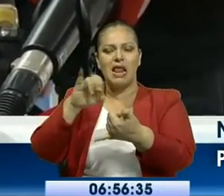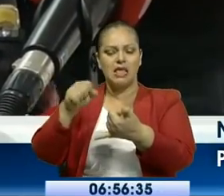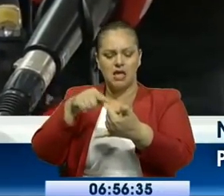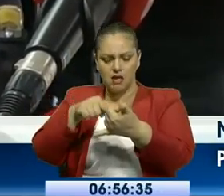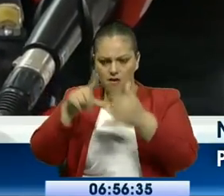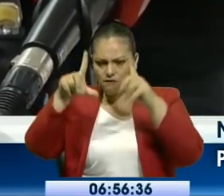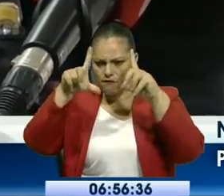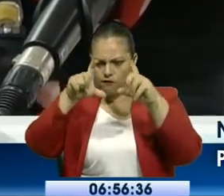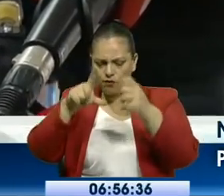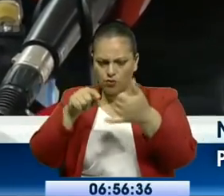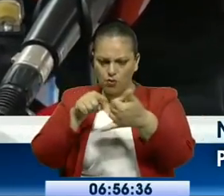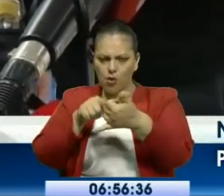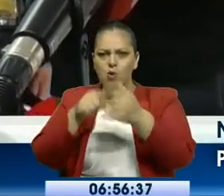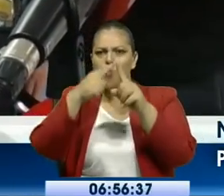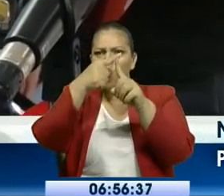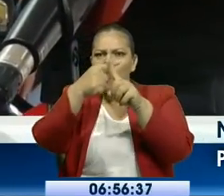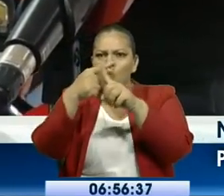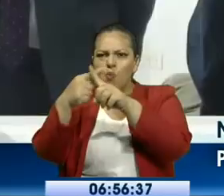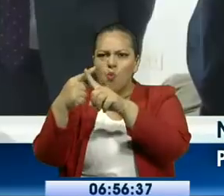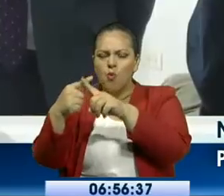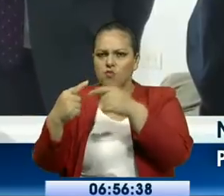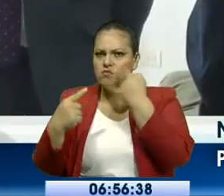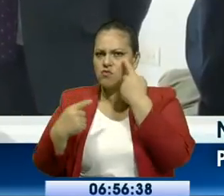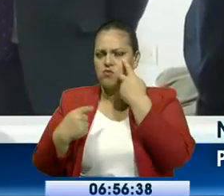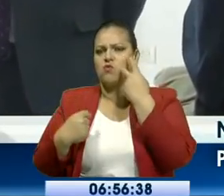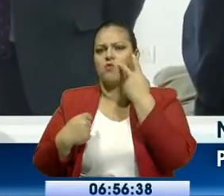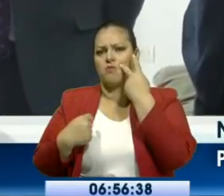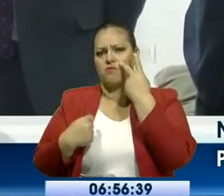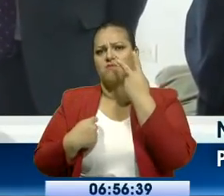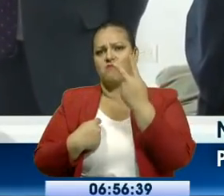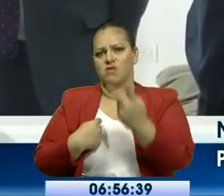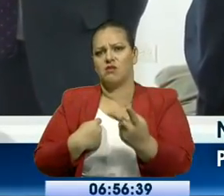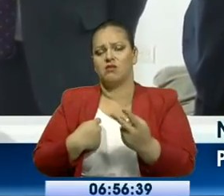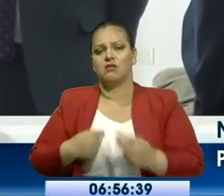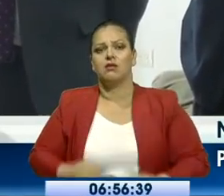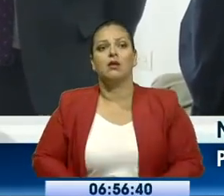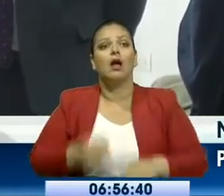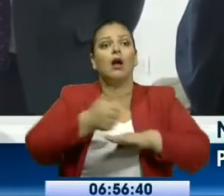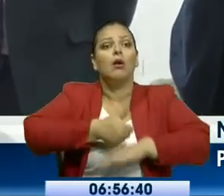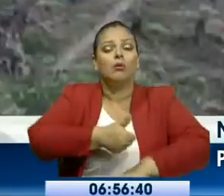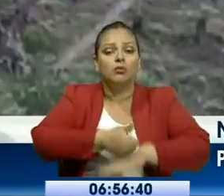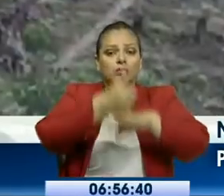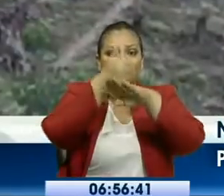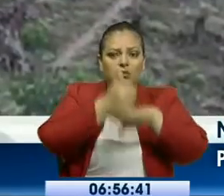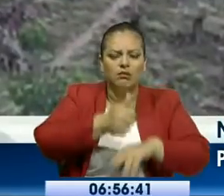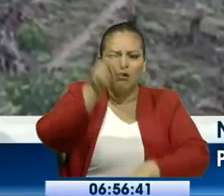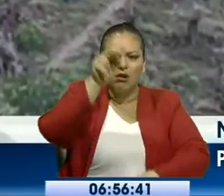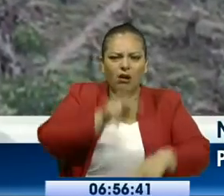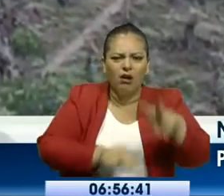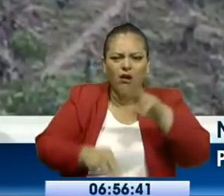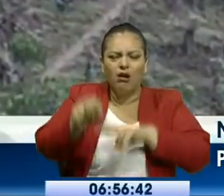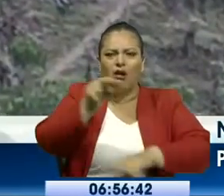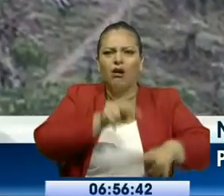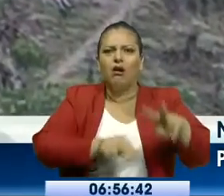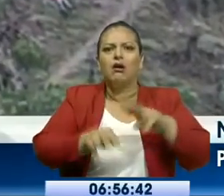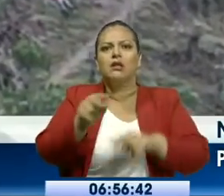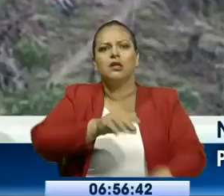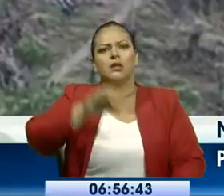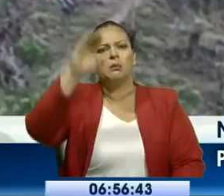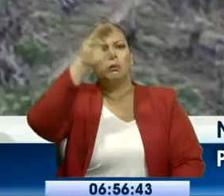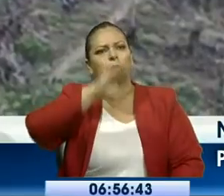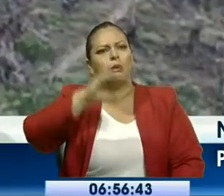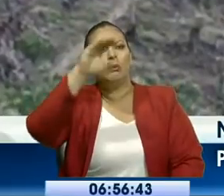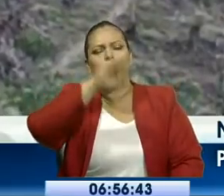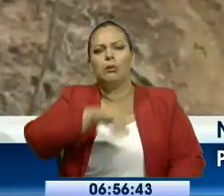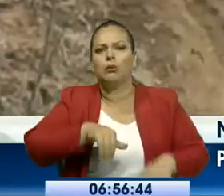los procesados dentro de esta red. Las autoridades, por su parte, continuarán trabajando en la búsqueda de los restos de la menor y se pedirá la